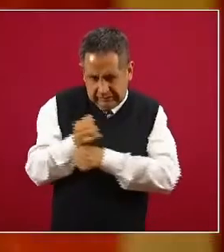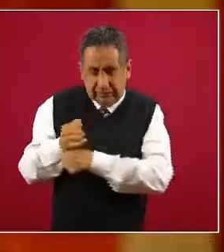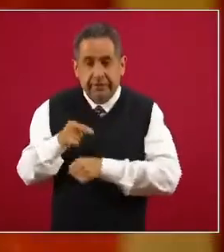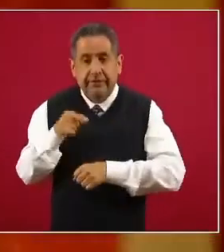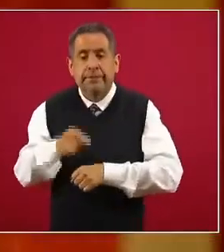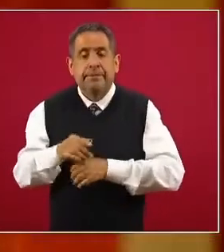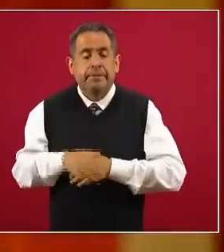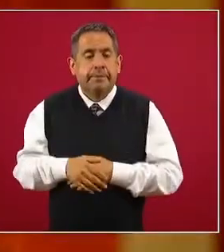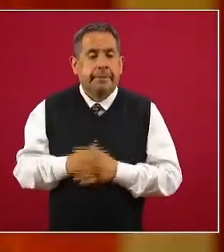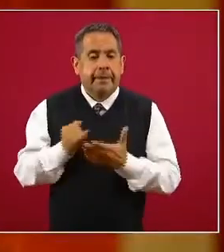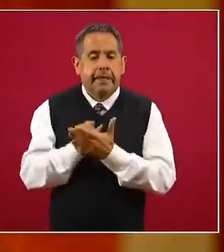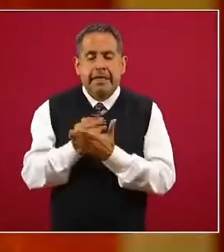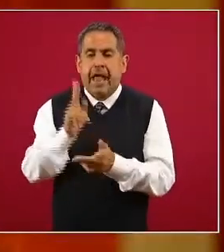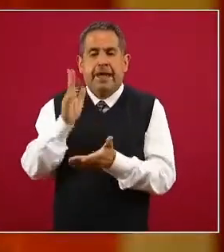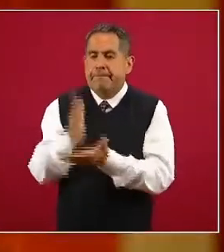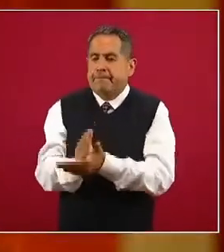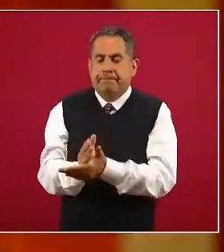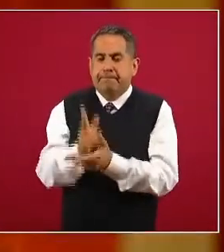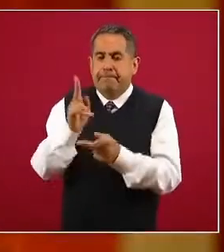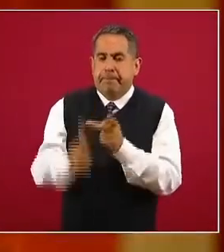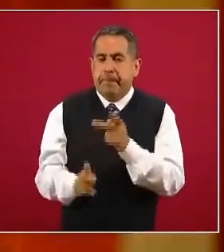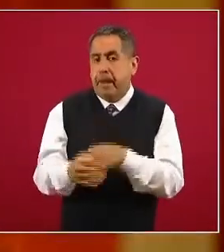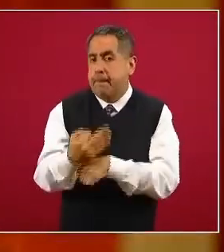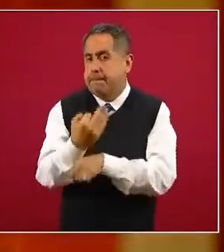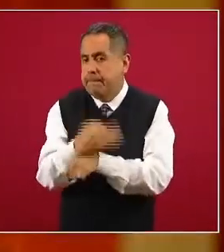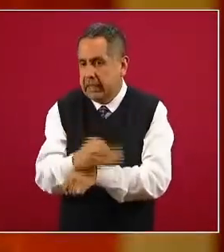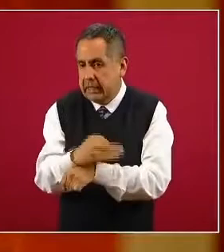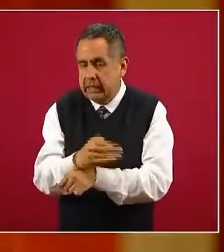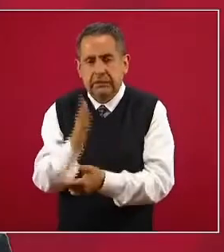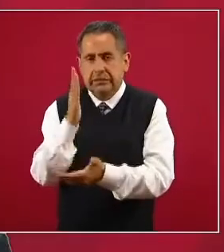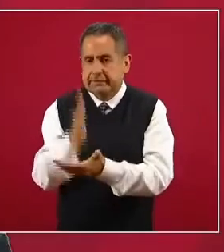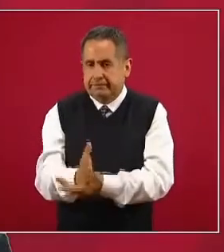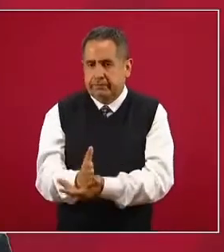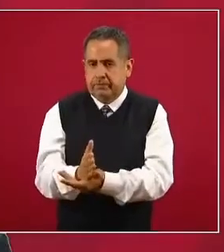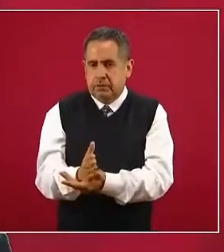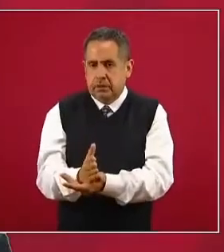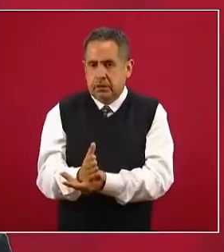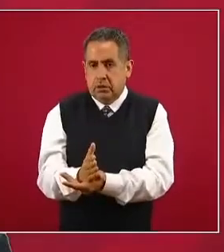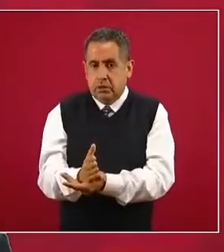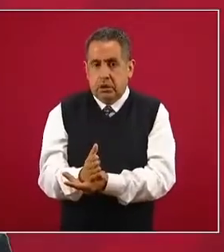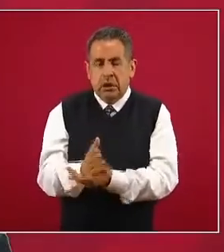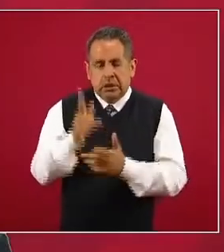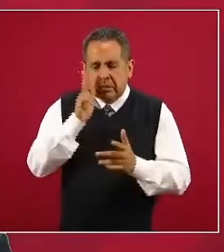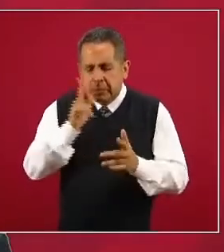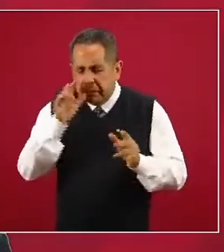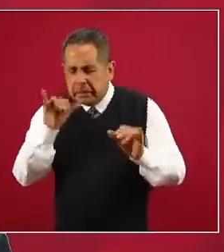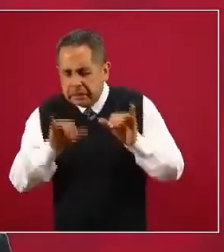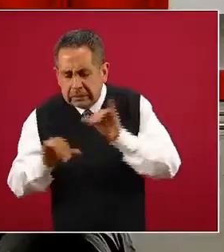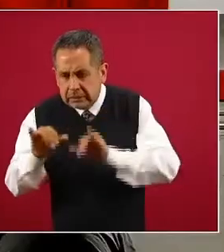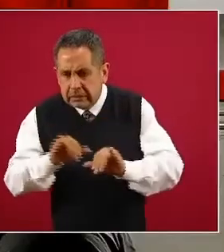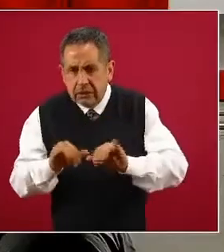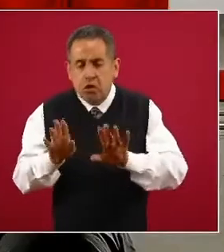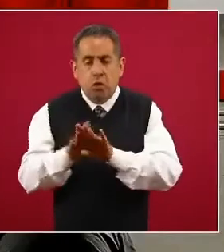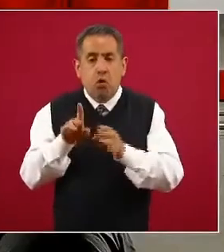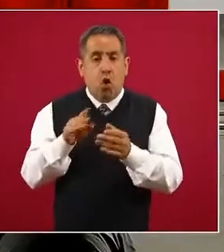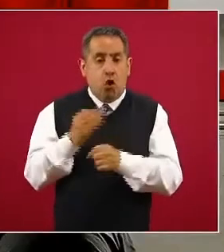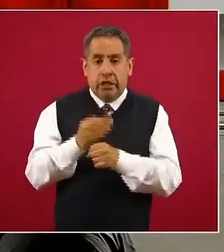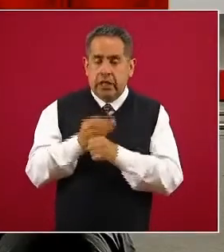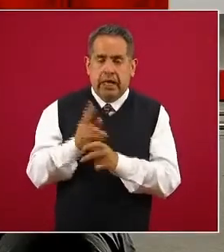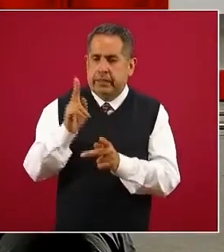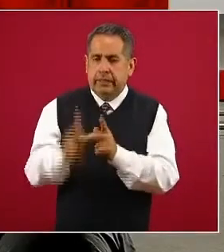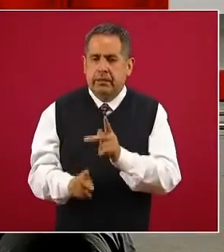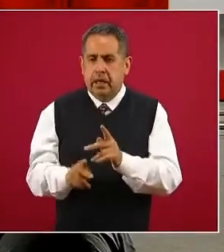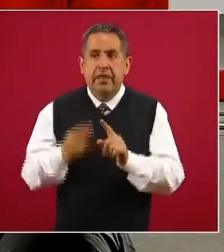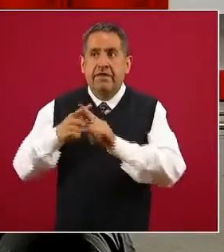investigación, decidió suspender temporalmente el o los ensayos clínicos que están en curso